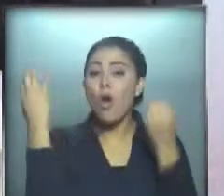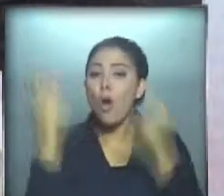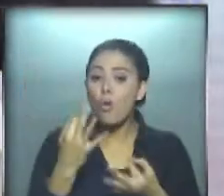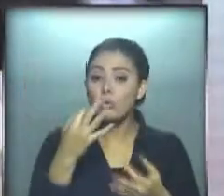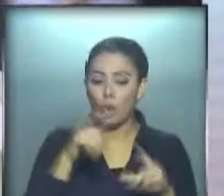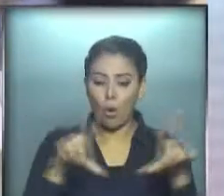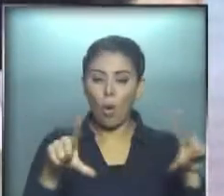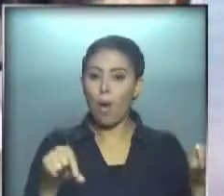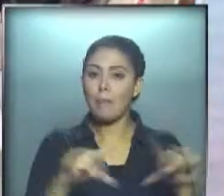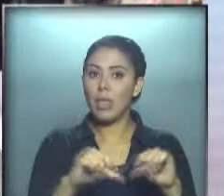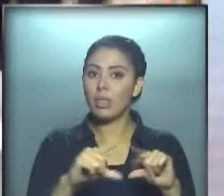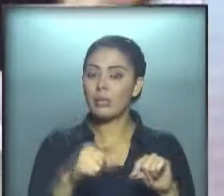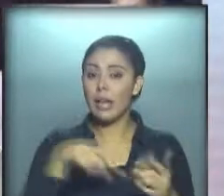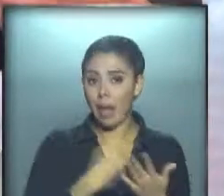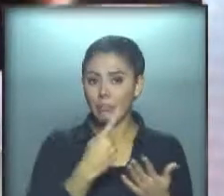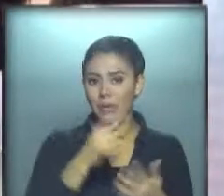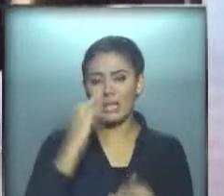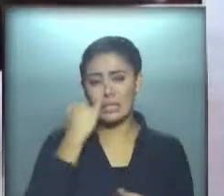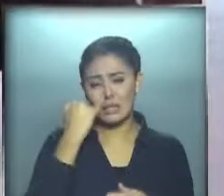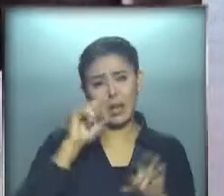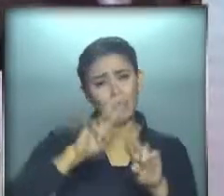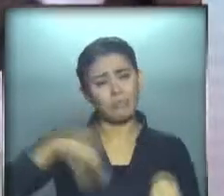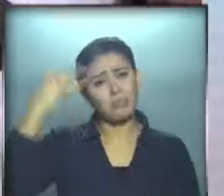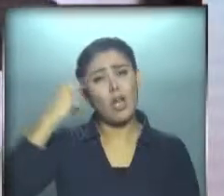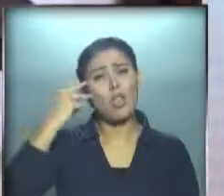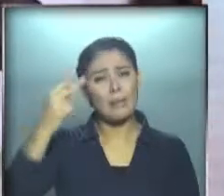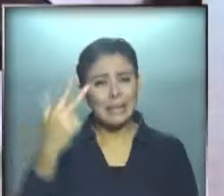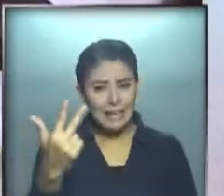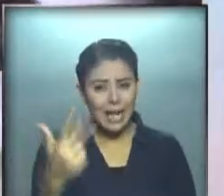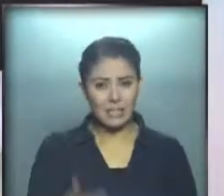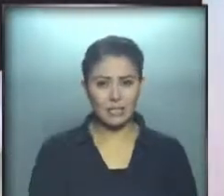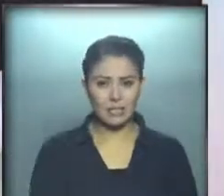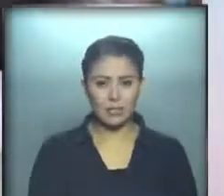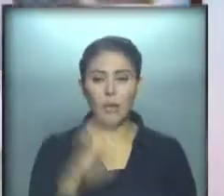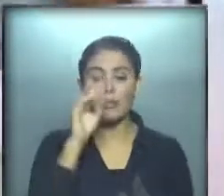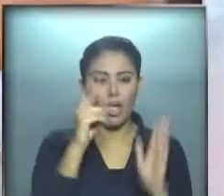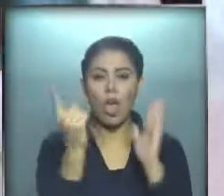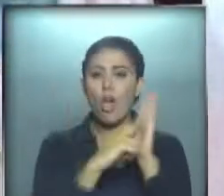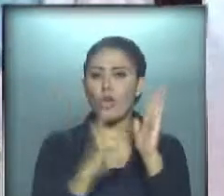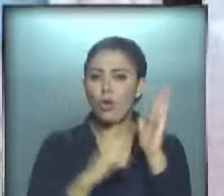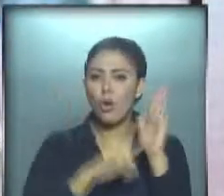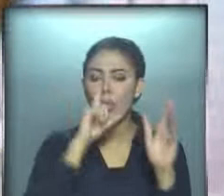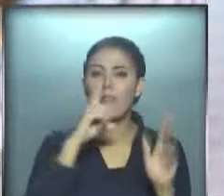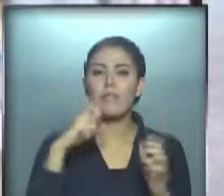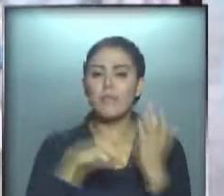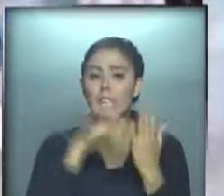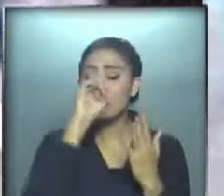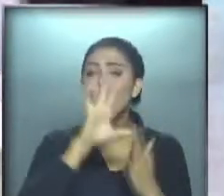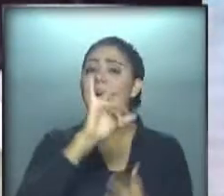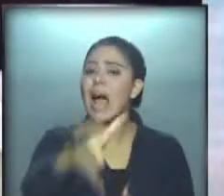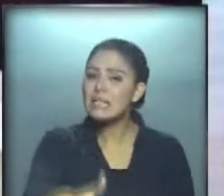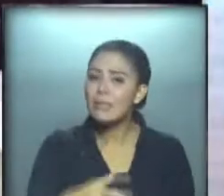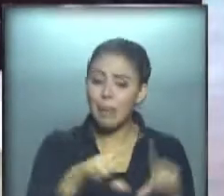estas patentes que la Ciudad de Buenos Aires derogó en el año 2003. Cambió el Código Fiscal y derogó estas patentes que solamente son permitidas